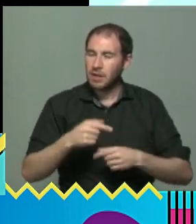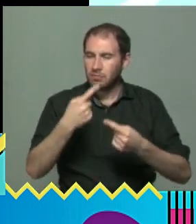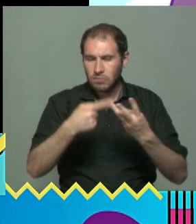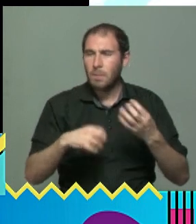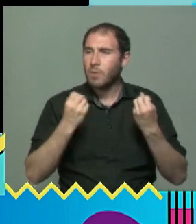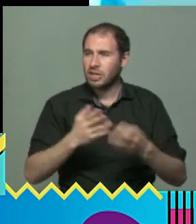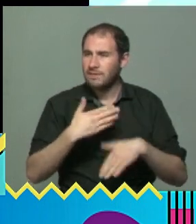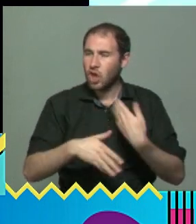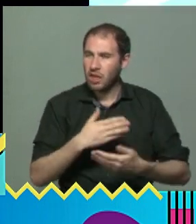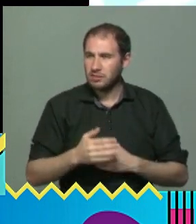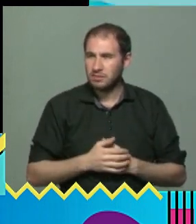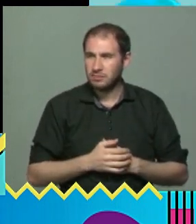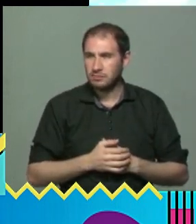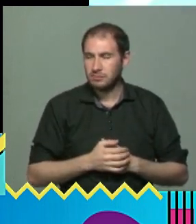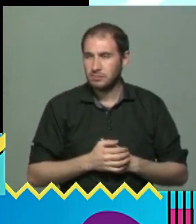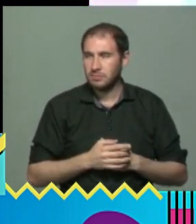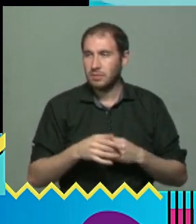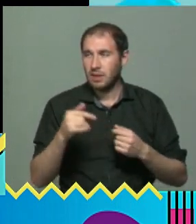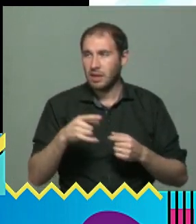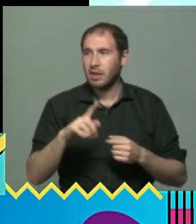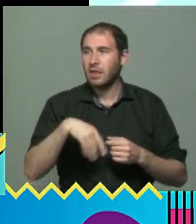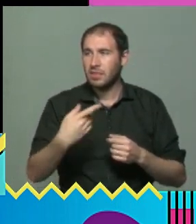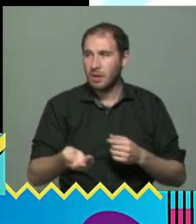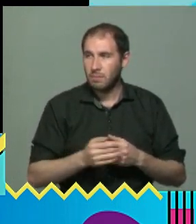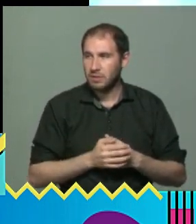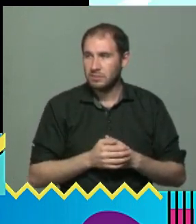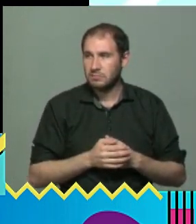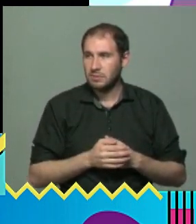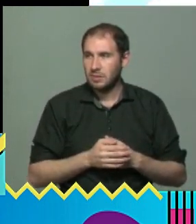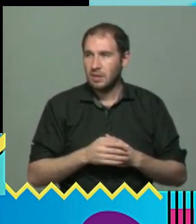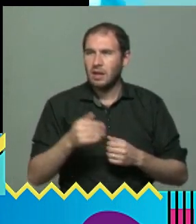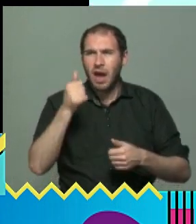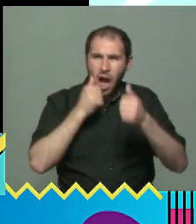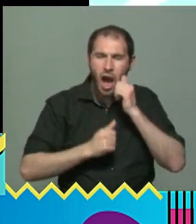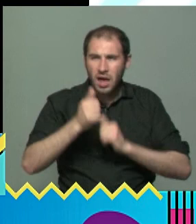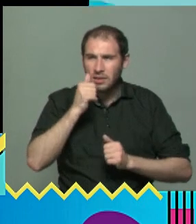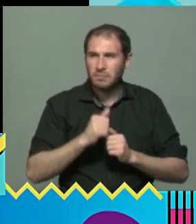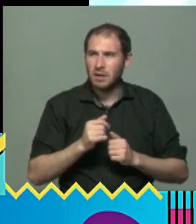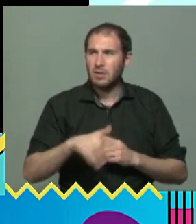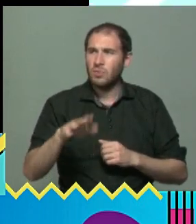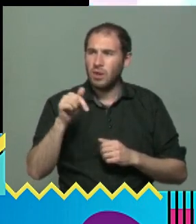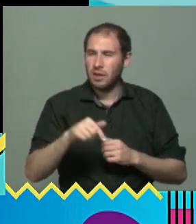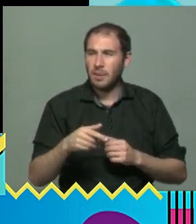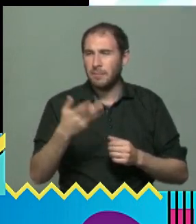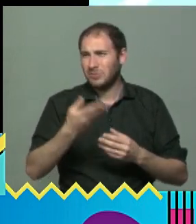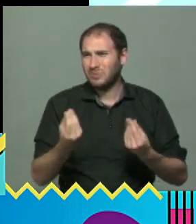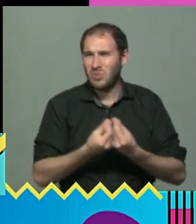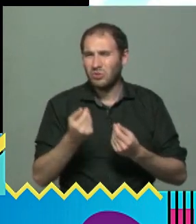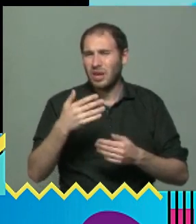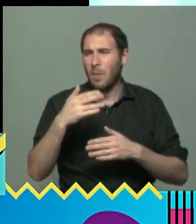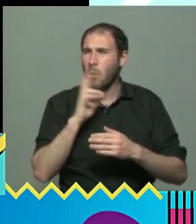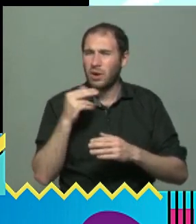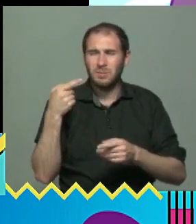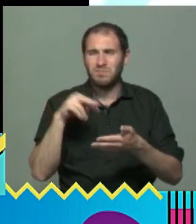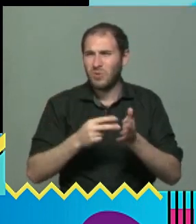que dan lugar a estas situaciones tan terribles y que ocasionan tanto daño, ¿no es cierto? Hemos visto en nuestra provincia la cantidad de mujeres